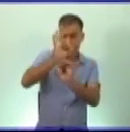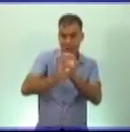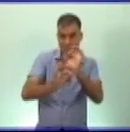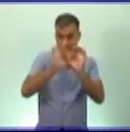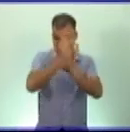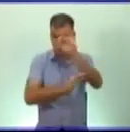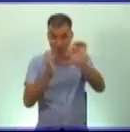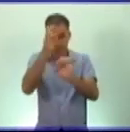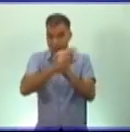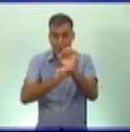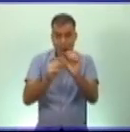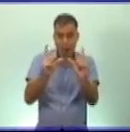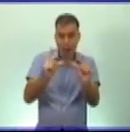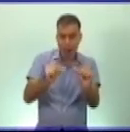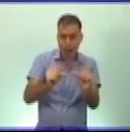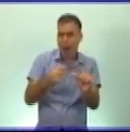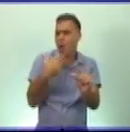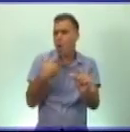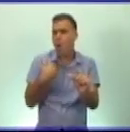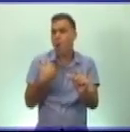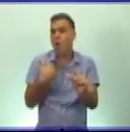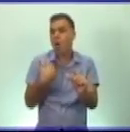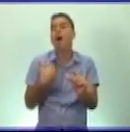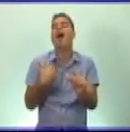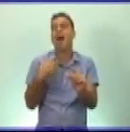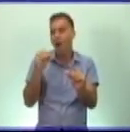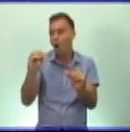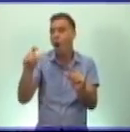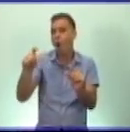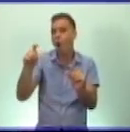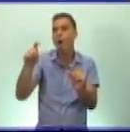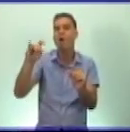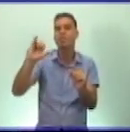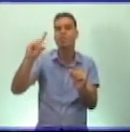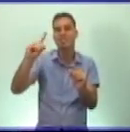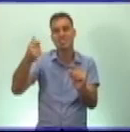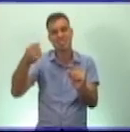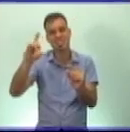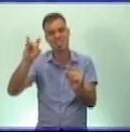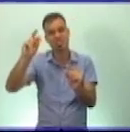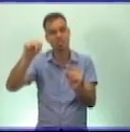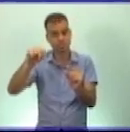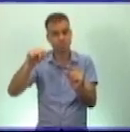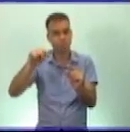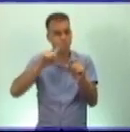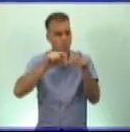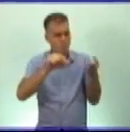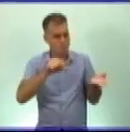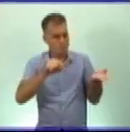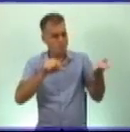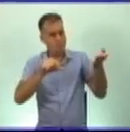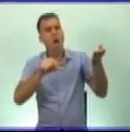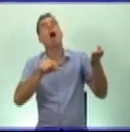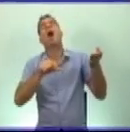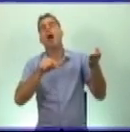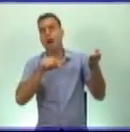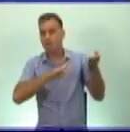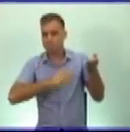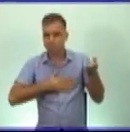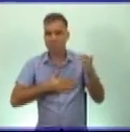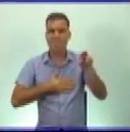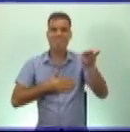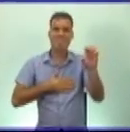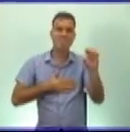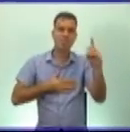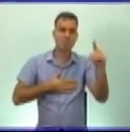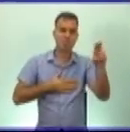Y cuando hay ganancia de electrones, se produce la reducción. Por tanto, ya podemos clasificar